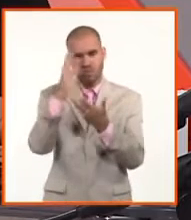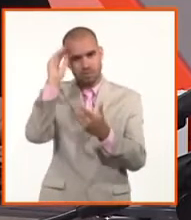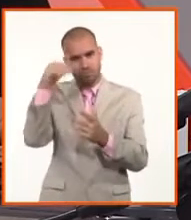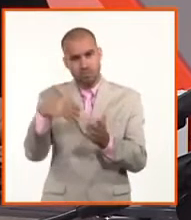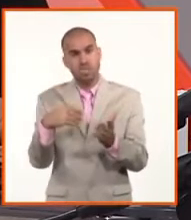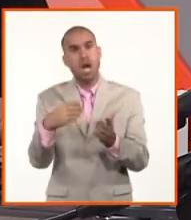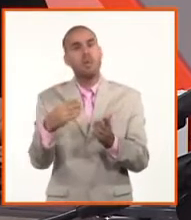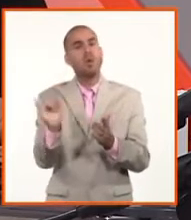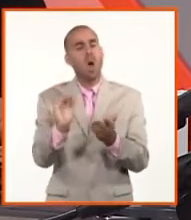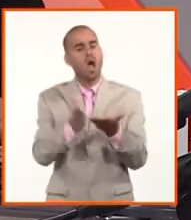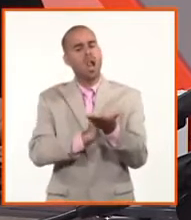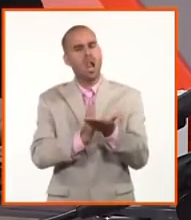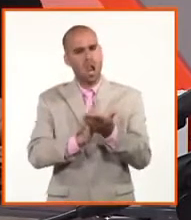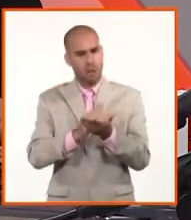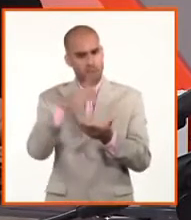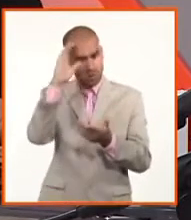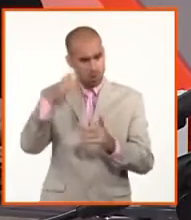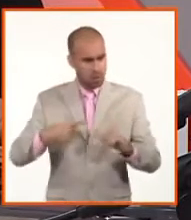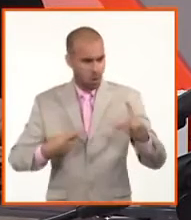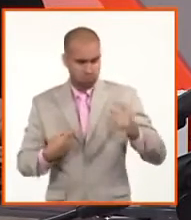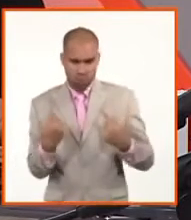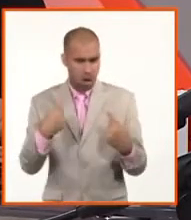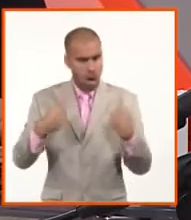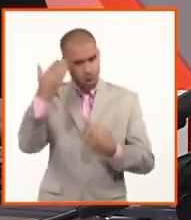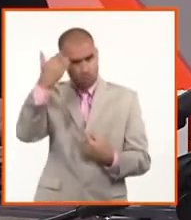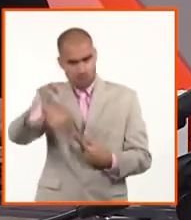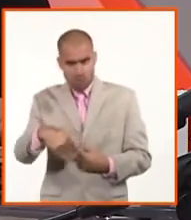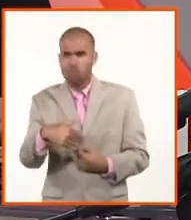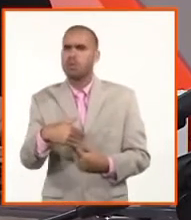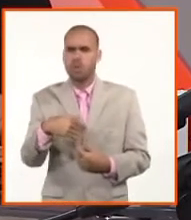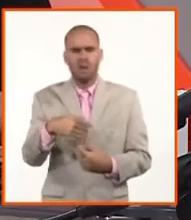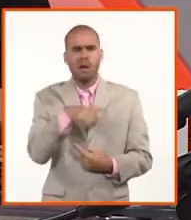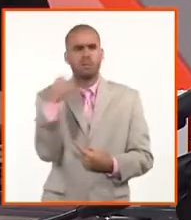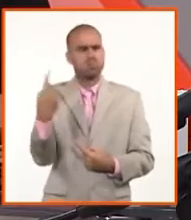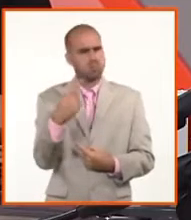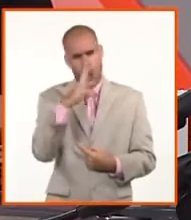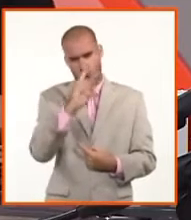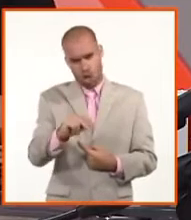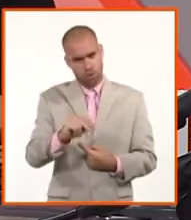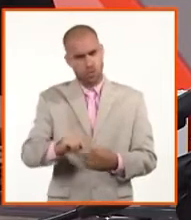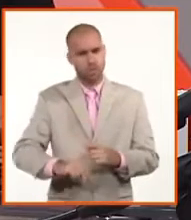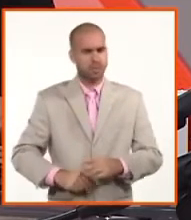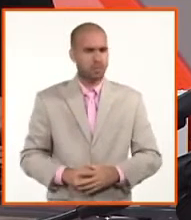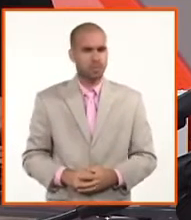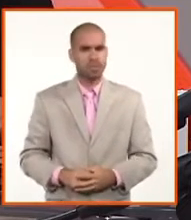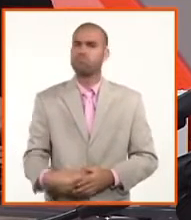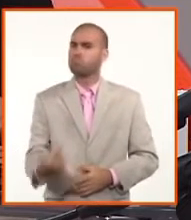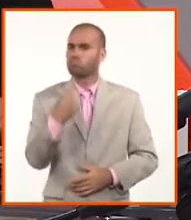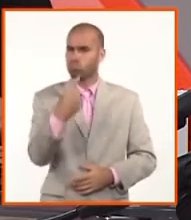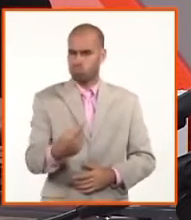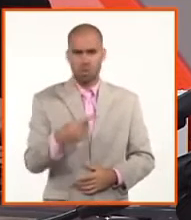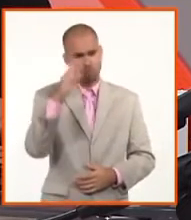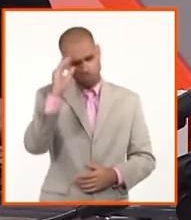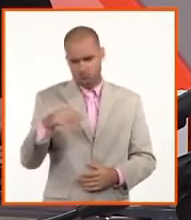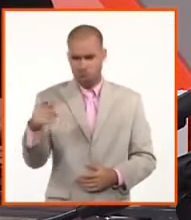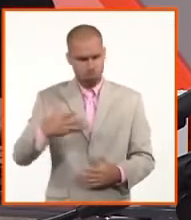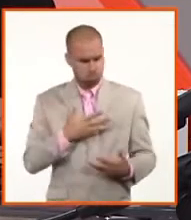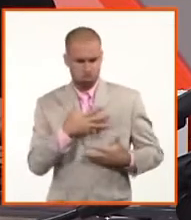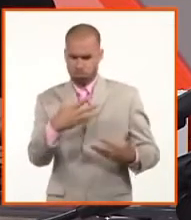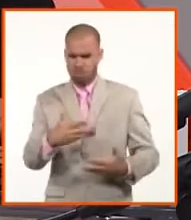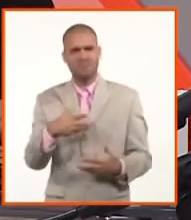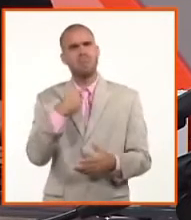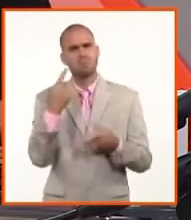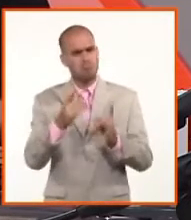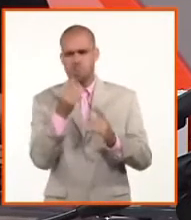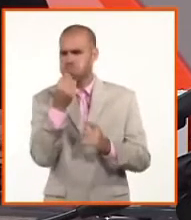el brazo y el fusil en espera, está dispuesta a no fracasar. Lo demuestra el afán de muerte útil, de holocausto, donde